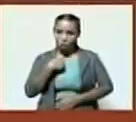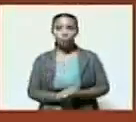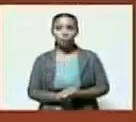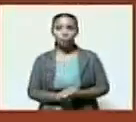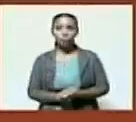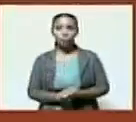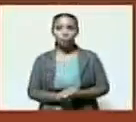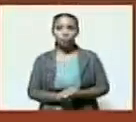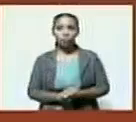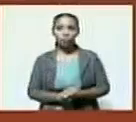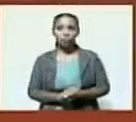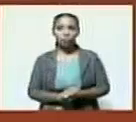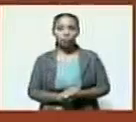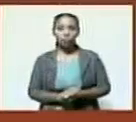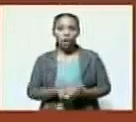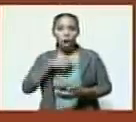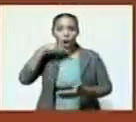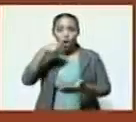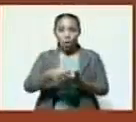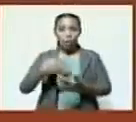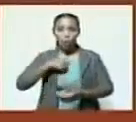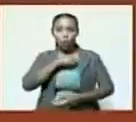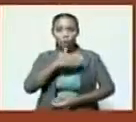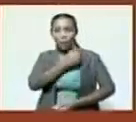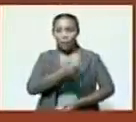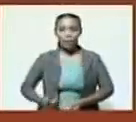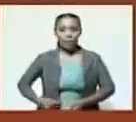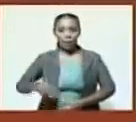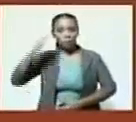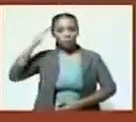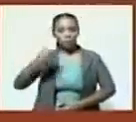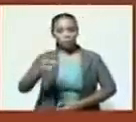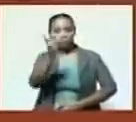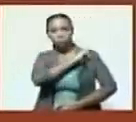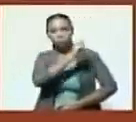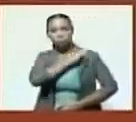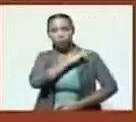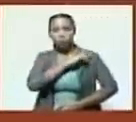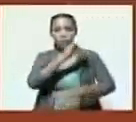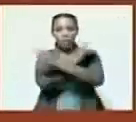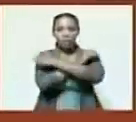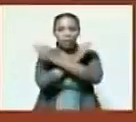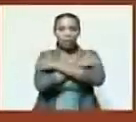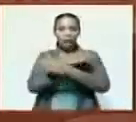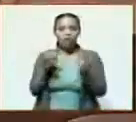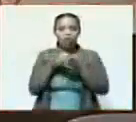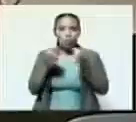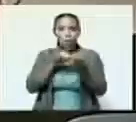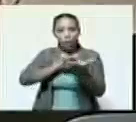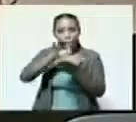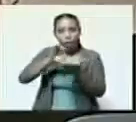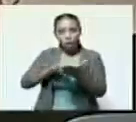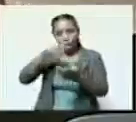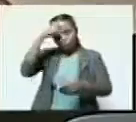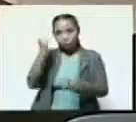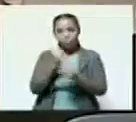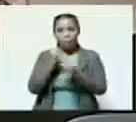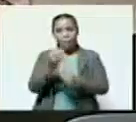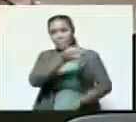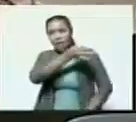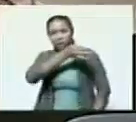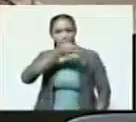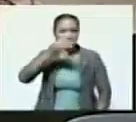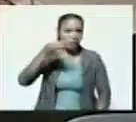exitosa. En nombre de nuestro presidente y nuestro comandante en jefe, felicitar al Comando Estratégico Operacional por la